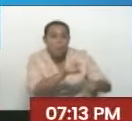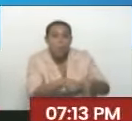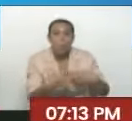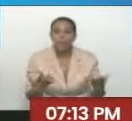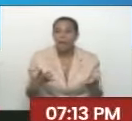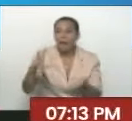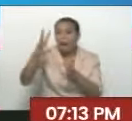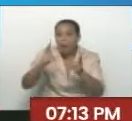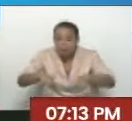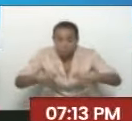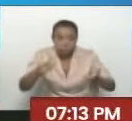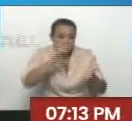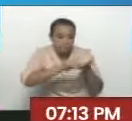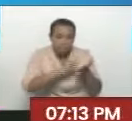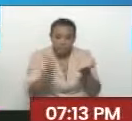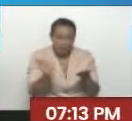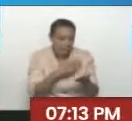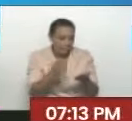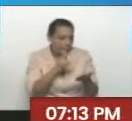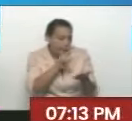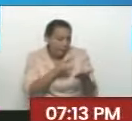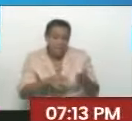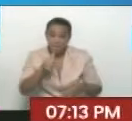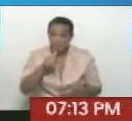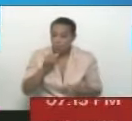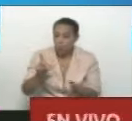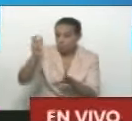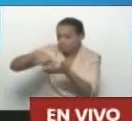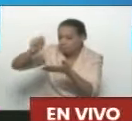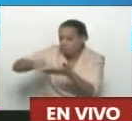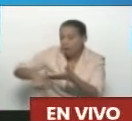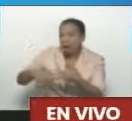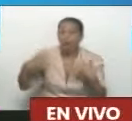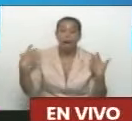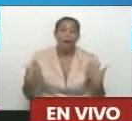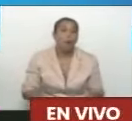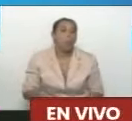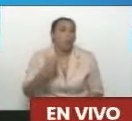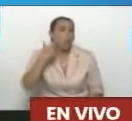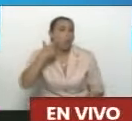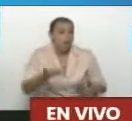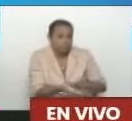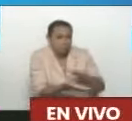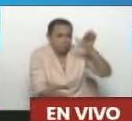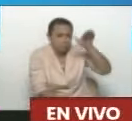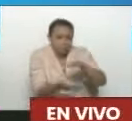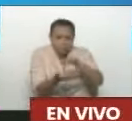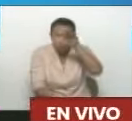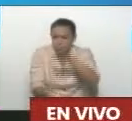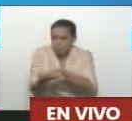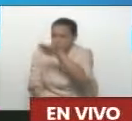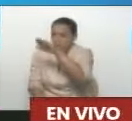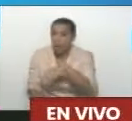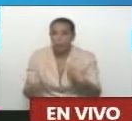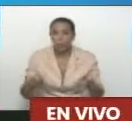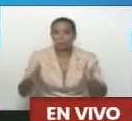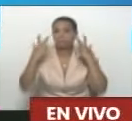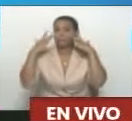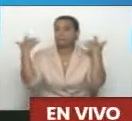de revisiones de cosas, de informes. Mira, ustedes se quedan locos y